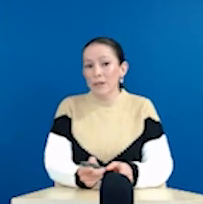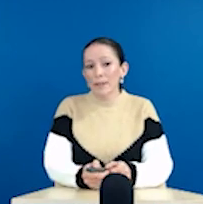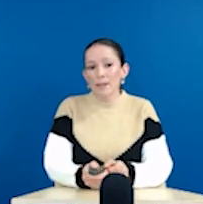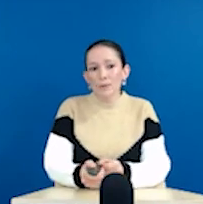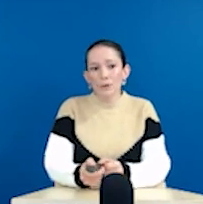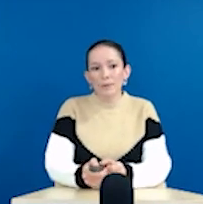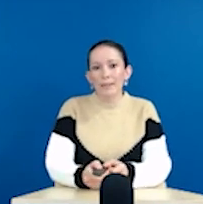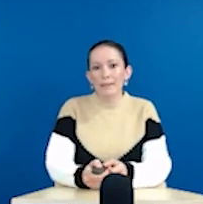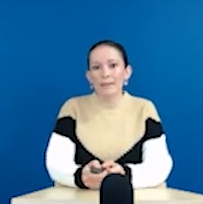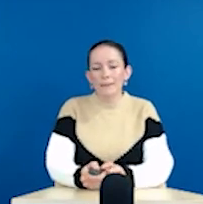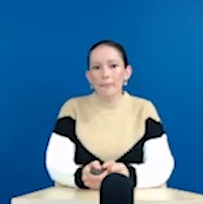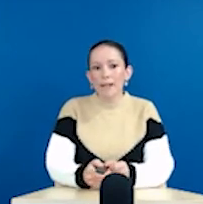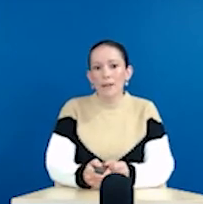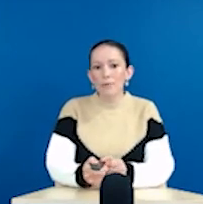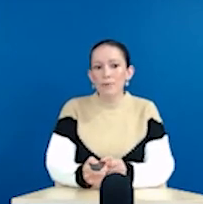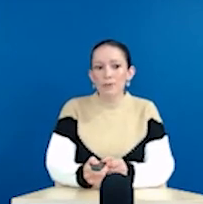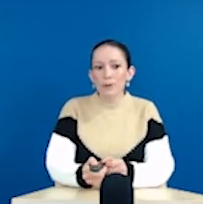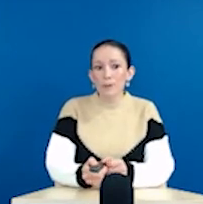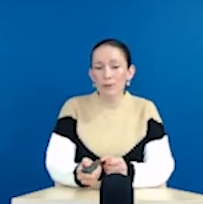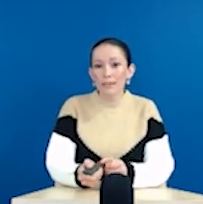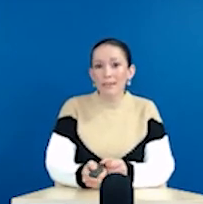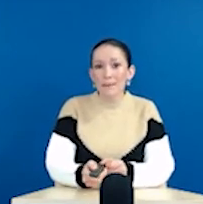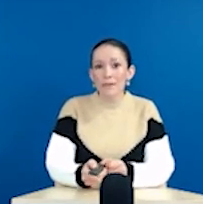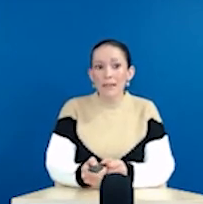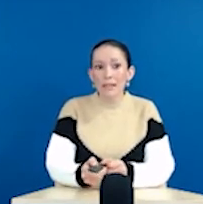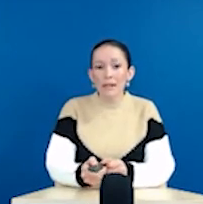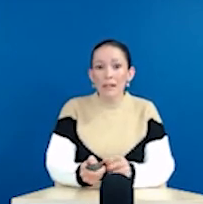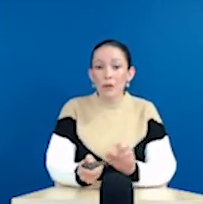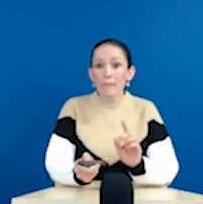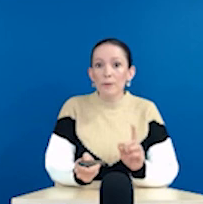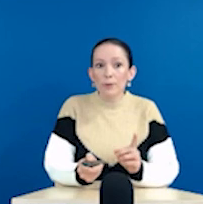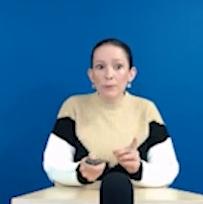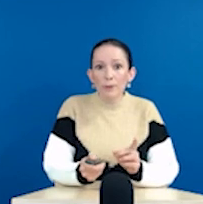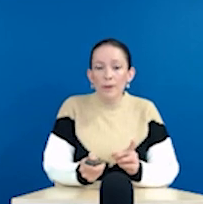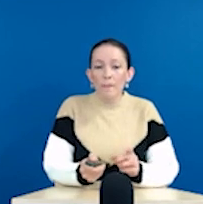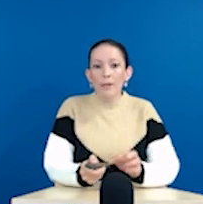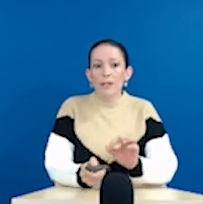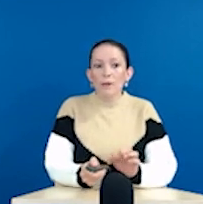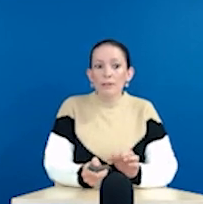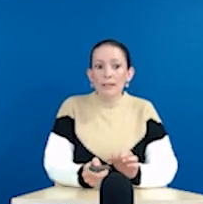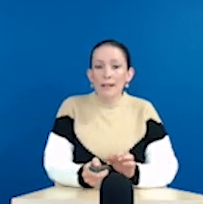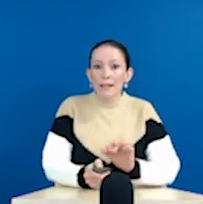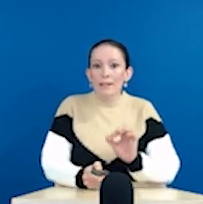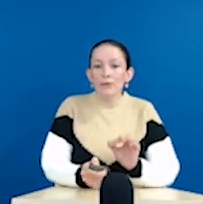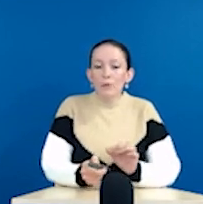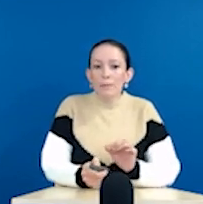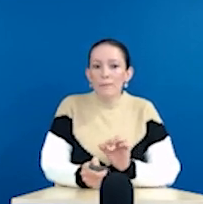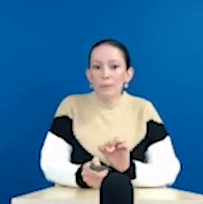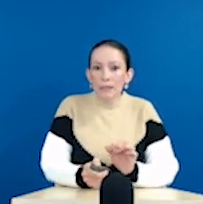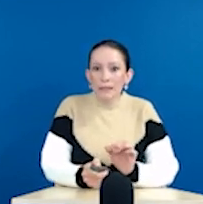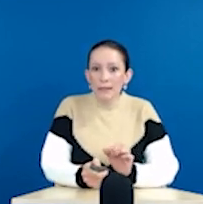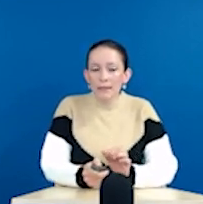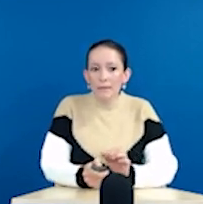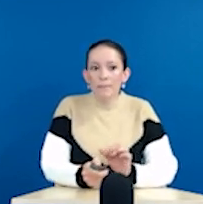fatiga. Desafortunadamente, nuestros pacientes tienen un síntoma importante que se llama fatiga. Lo damos por obvio, pero es una cosa